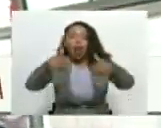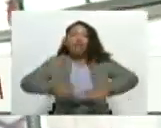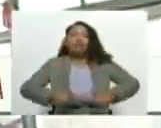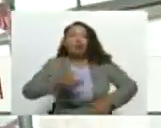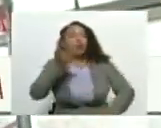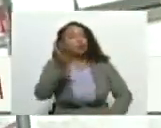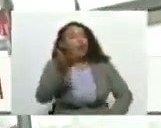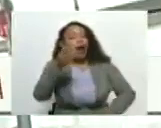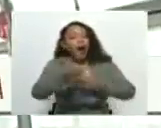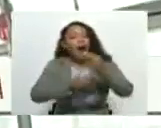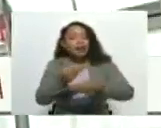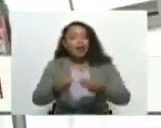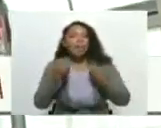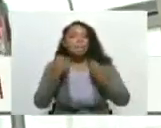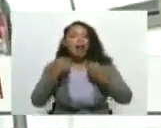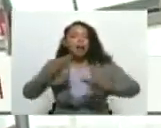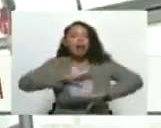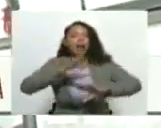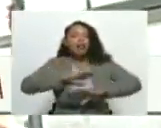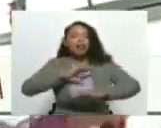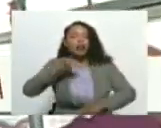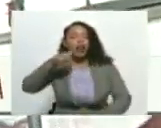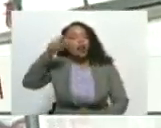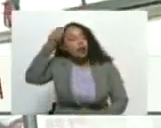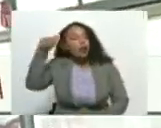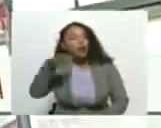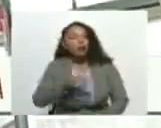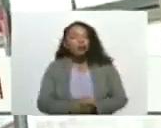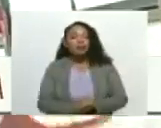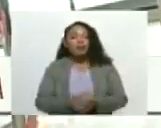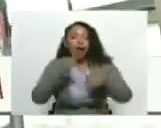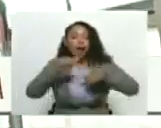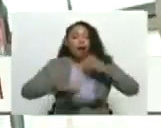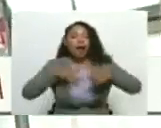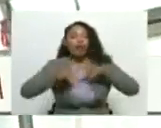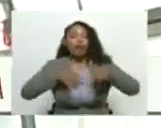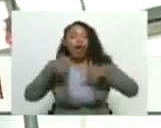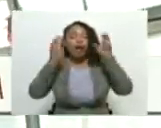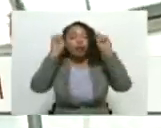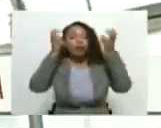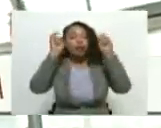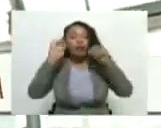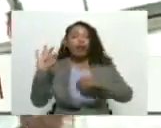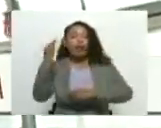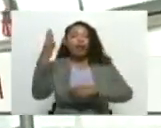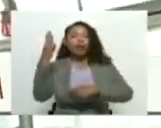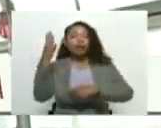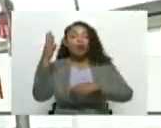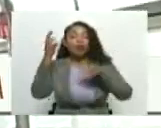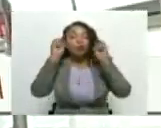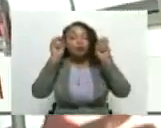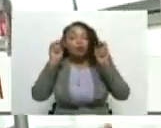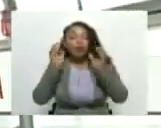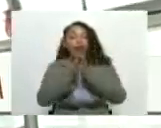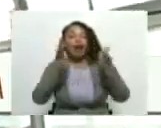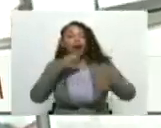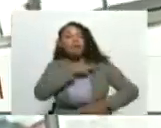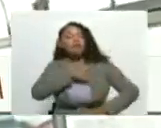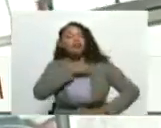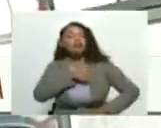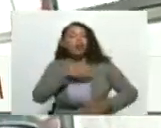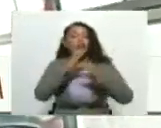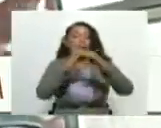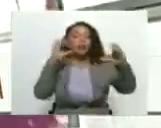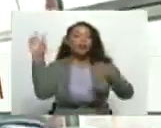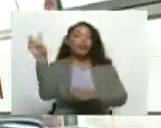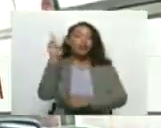usted hace por el bienestar de nuestro pueblo. Y en esta actividad, en el marco del cuarto aniversario de la gran misión Transporte